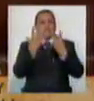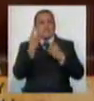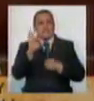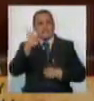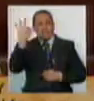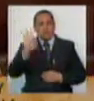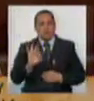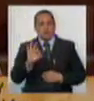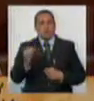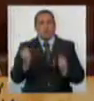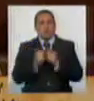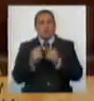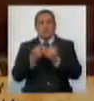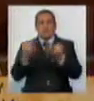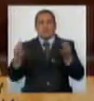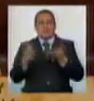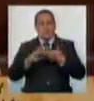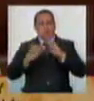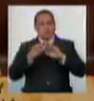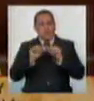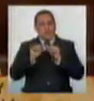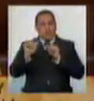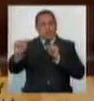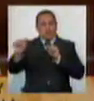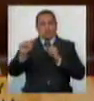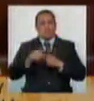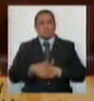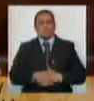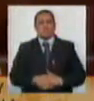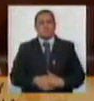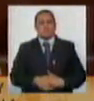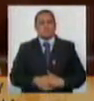50% y 70% para las comunidades más alejadas.